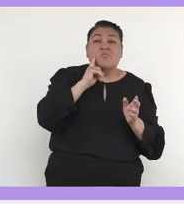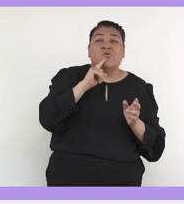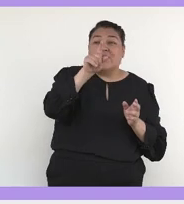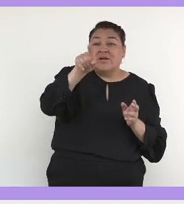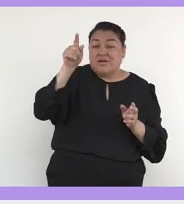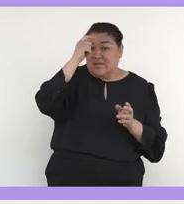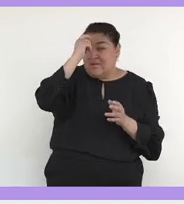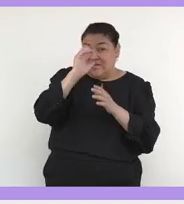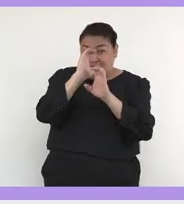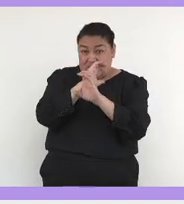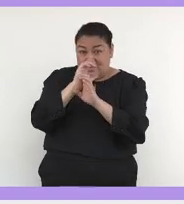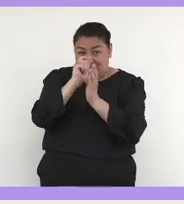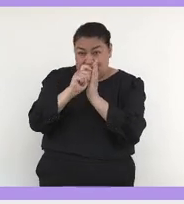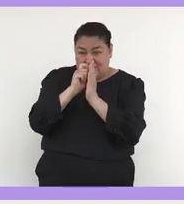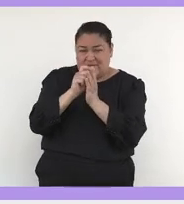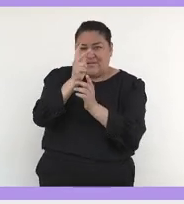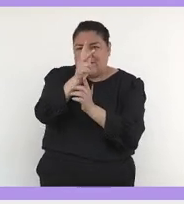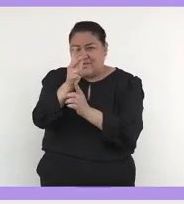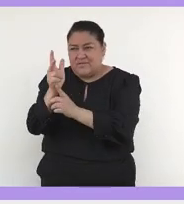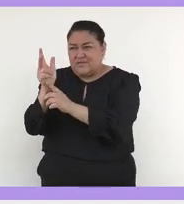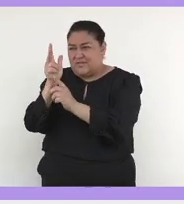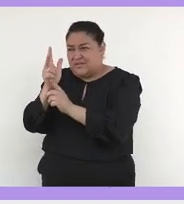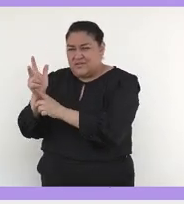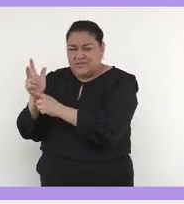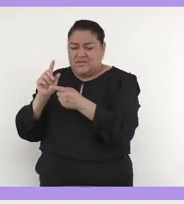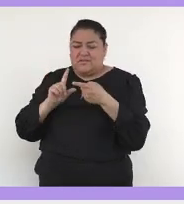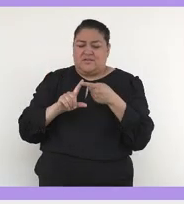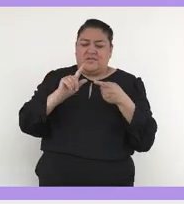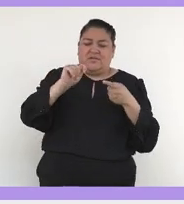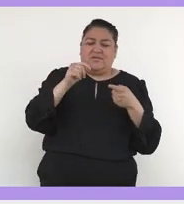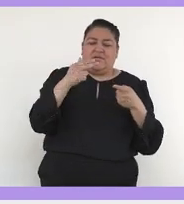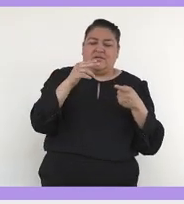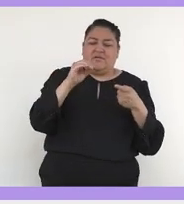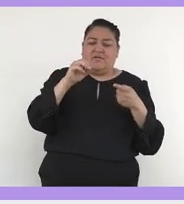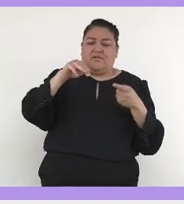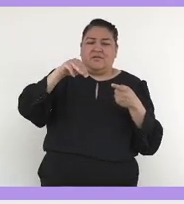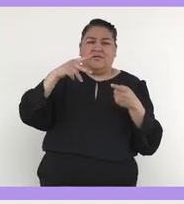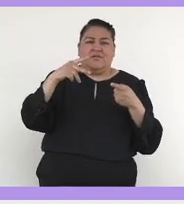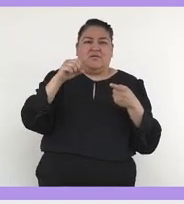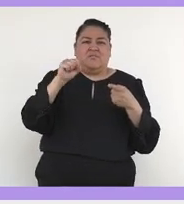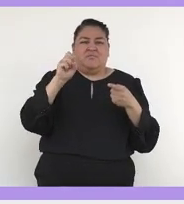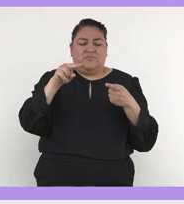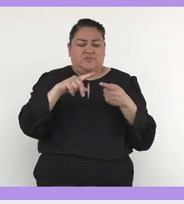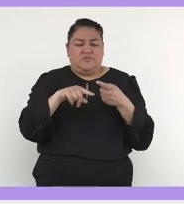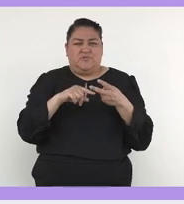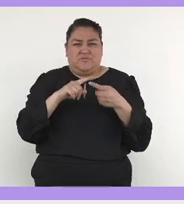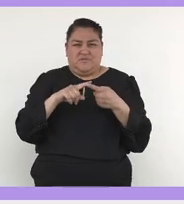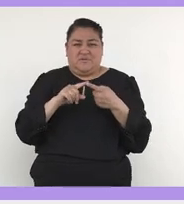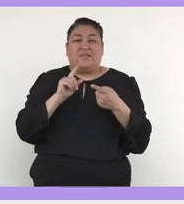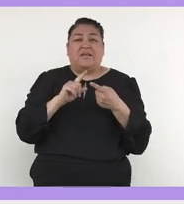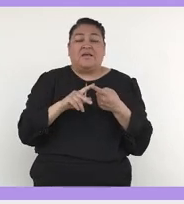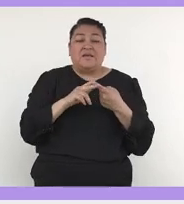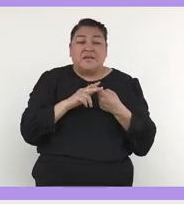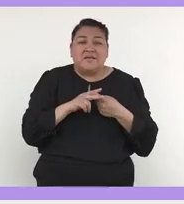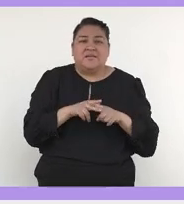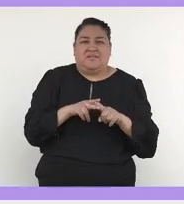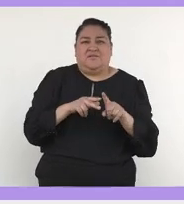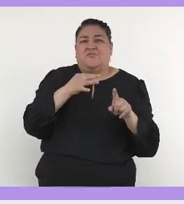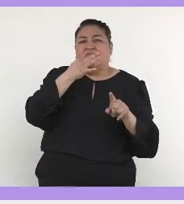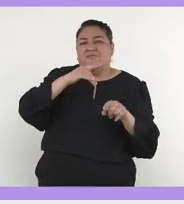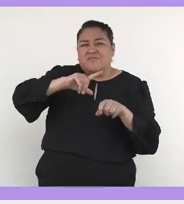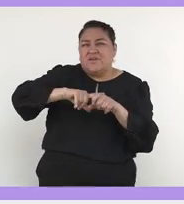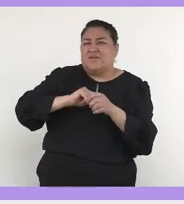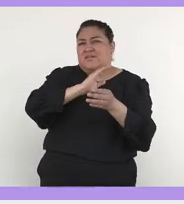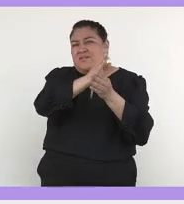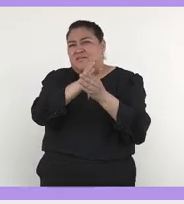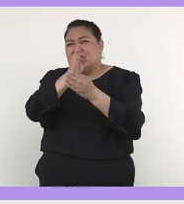estas dos mujeres que son por ejemplo una de ellas se llama Sofía Thompson es una gran cantautora comienza a subirse a a festivales también en este